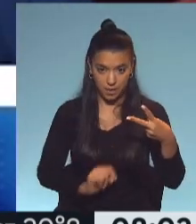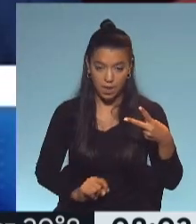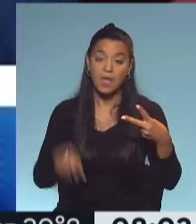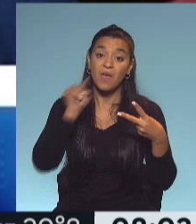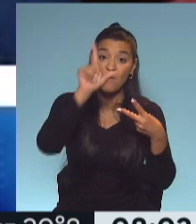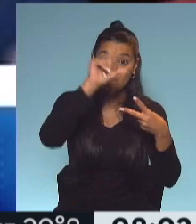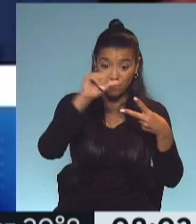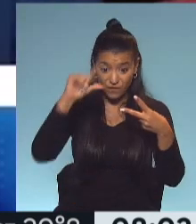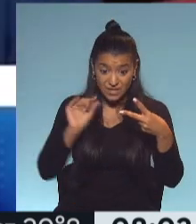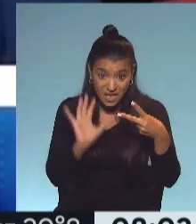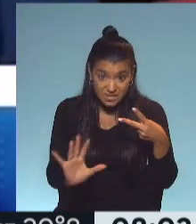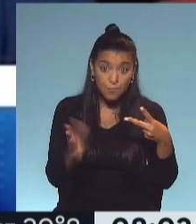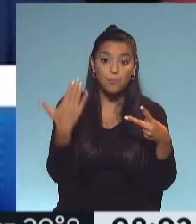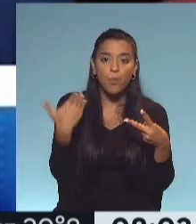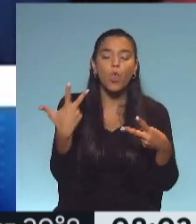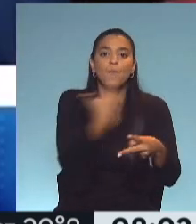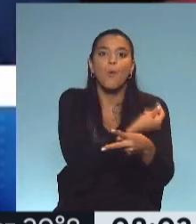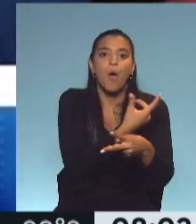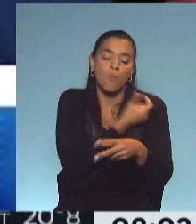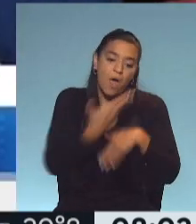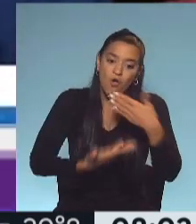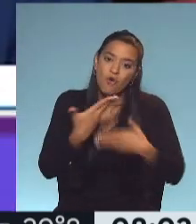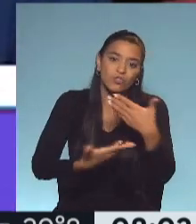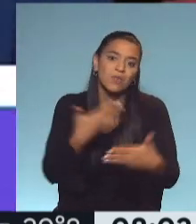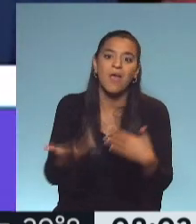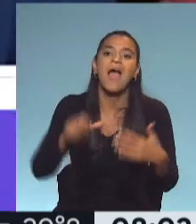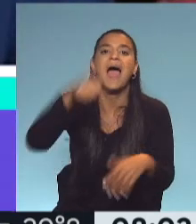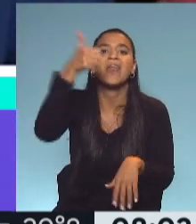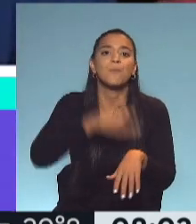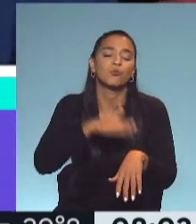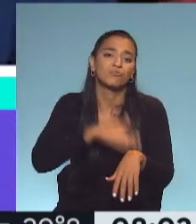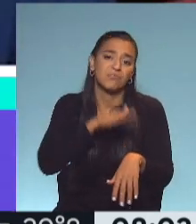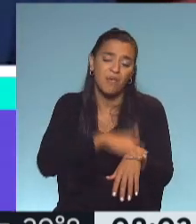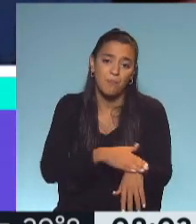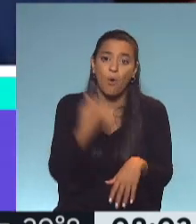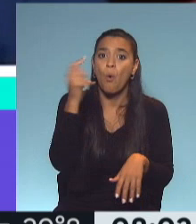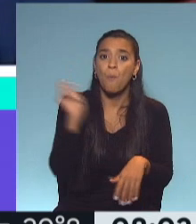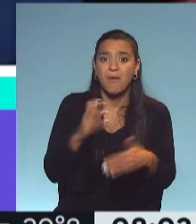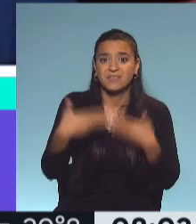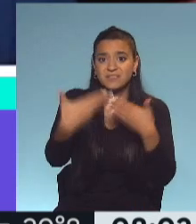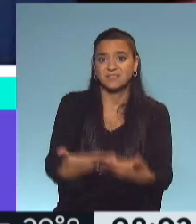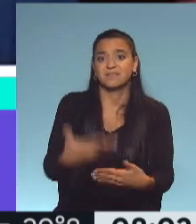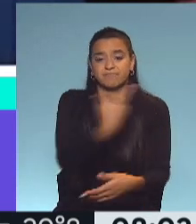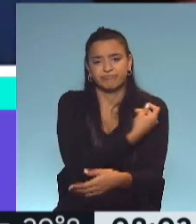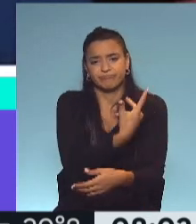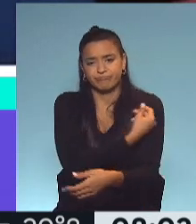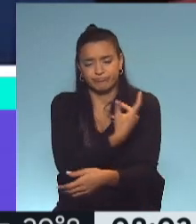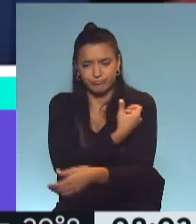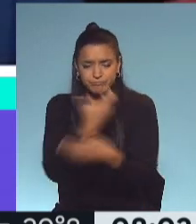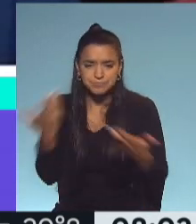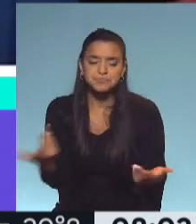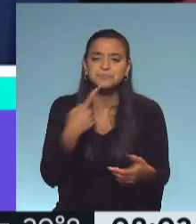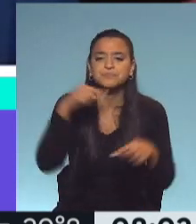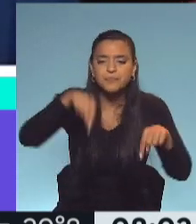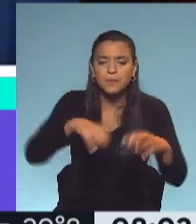fechas podemos seguir vacunando, con esas fechas ganamos un mes. Lo que se discutió, hay